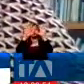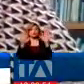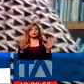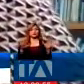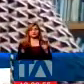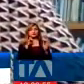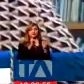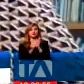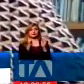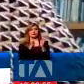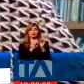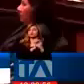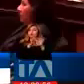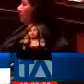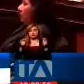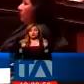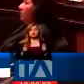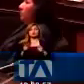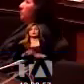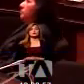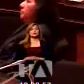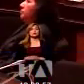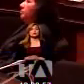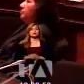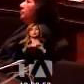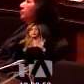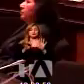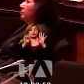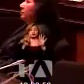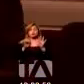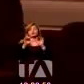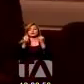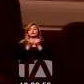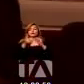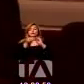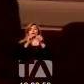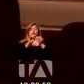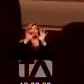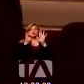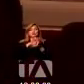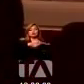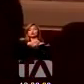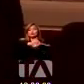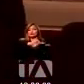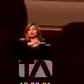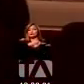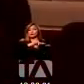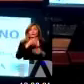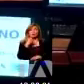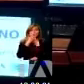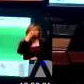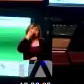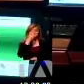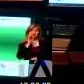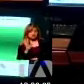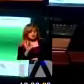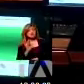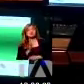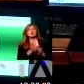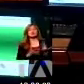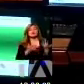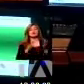cargo que ya han sido evidenciadas. Los 16 asambleístas del PSC también tendrán su reunión. Aún nada está dicho para ellos, aunque